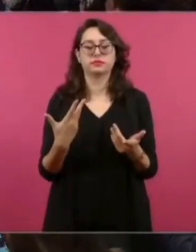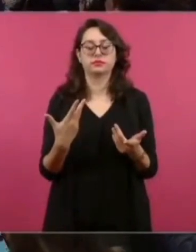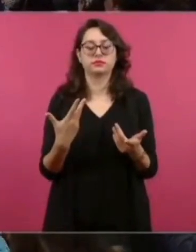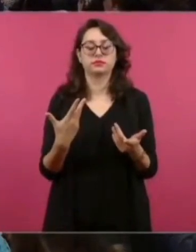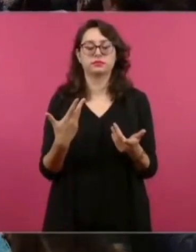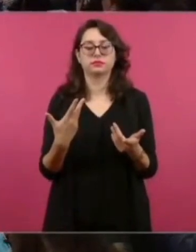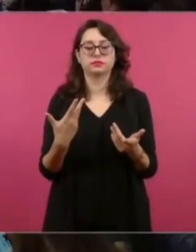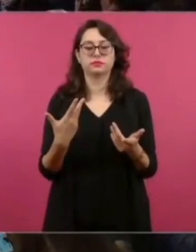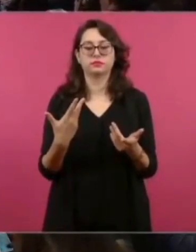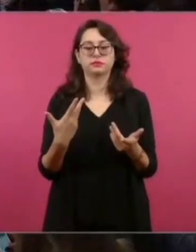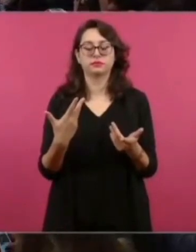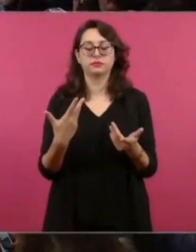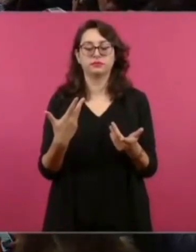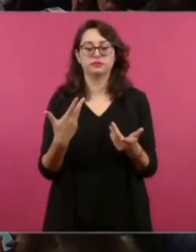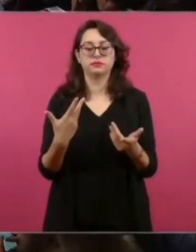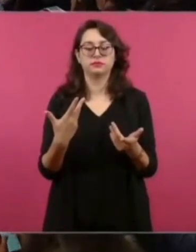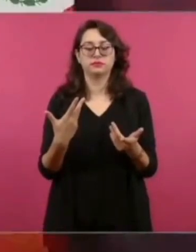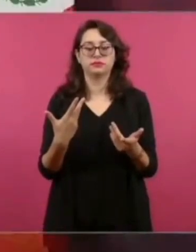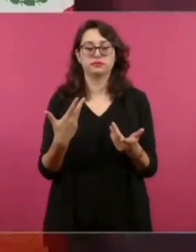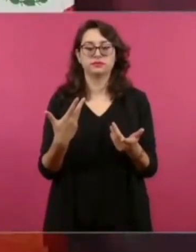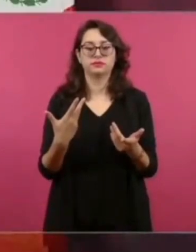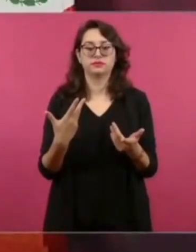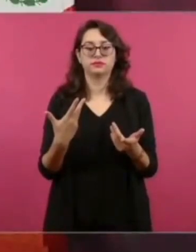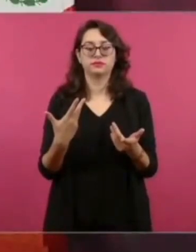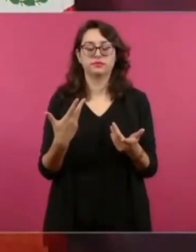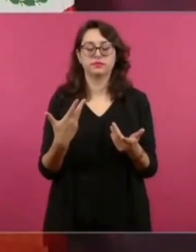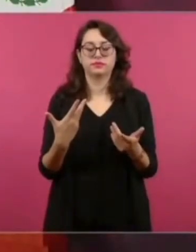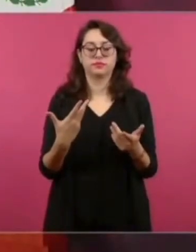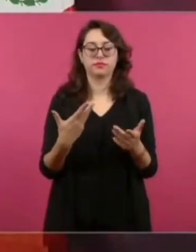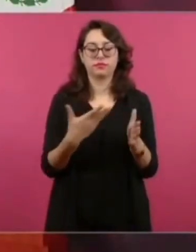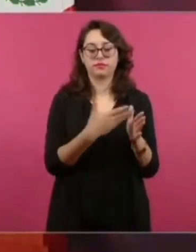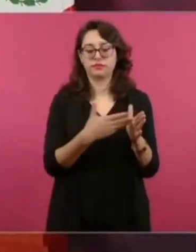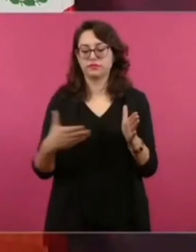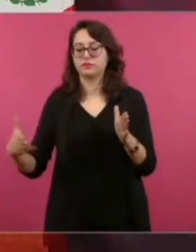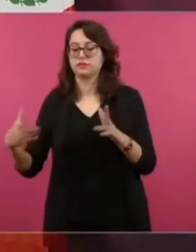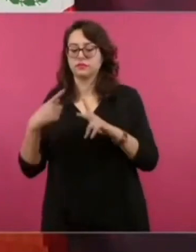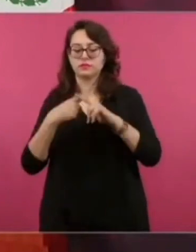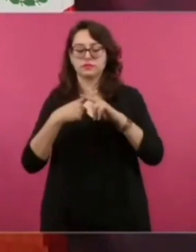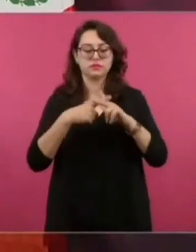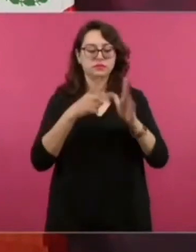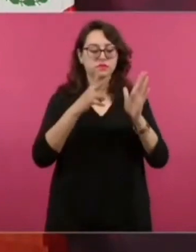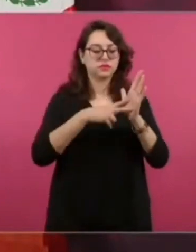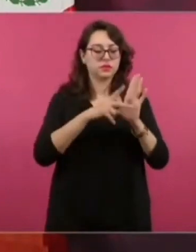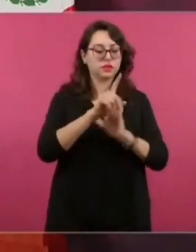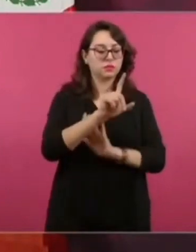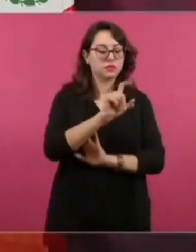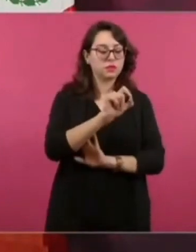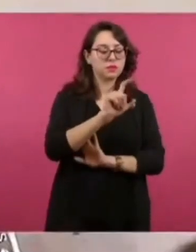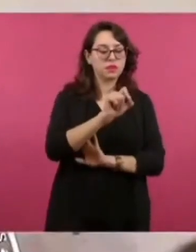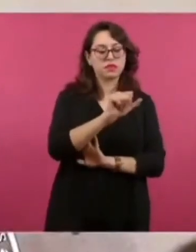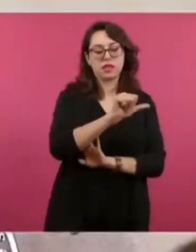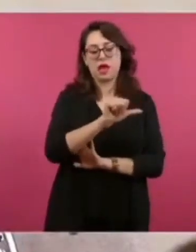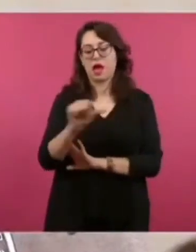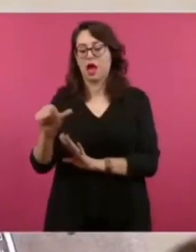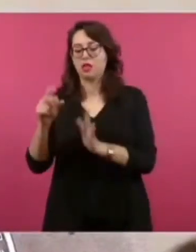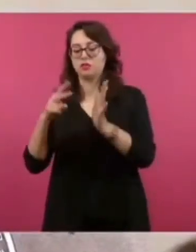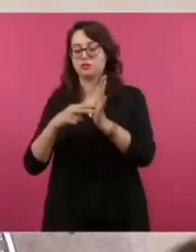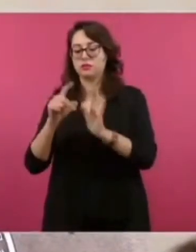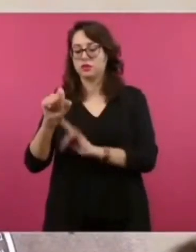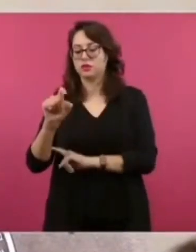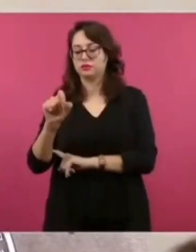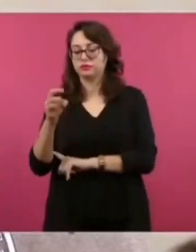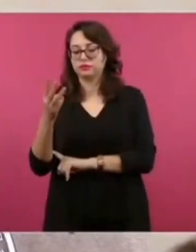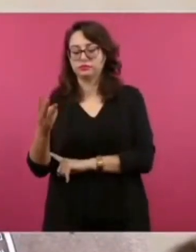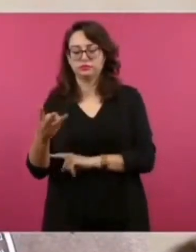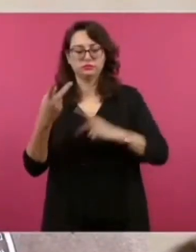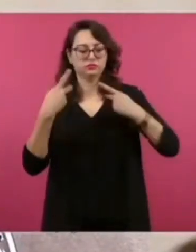dato de 2022, ya también los